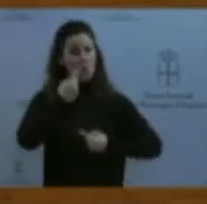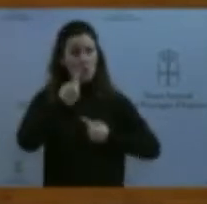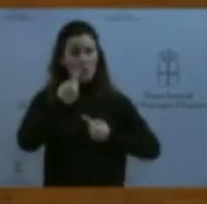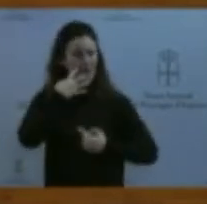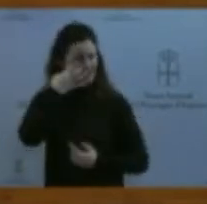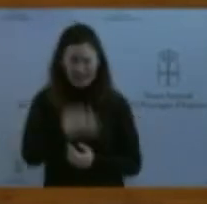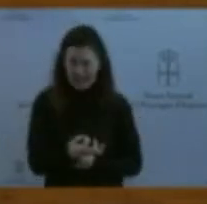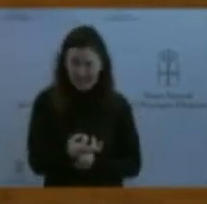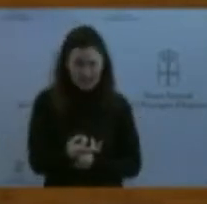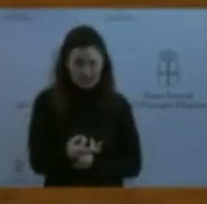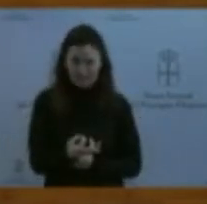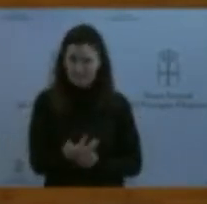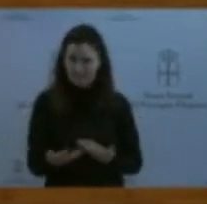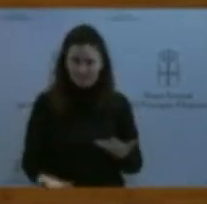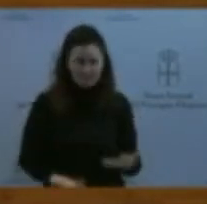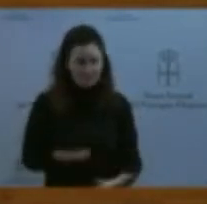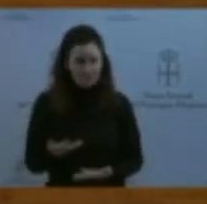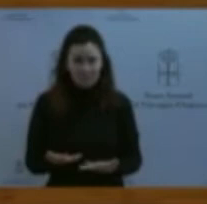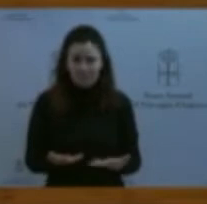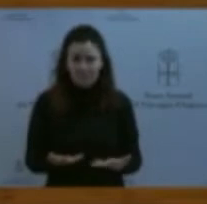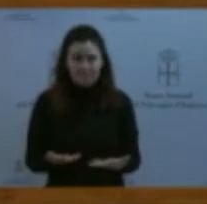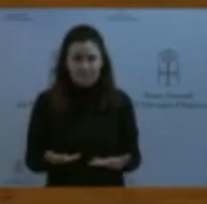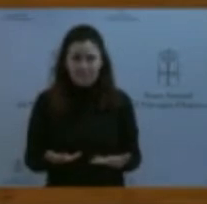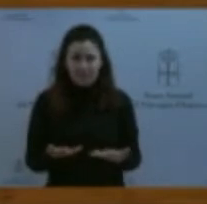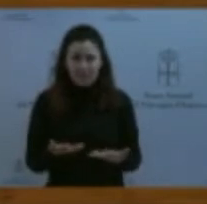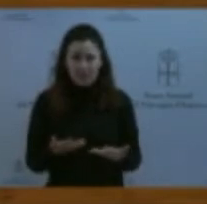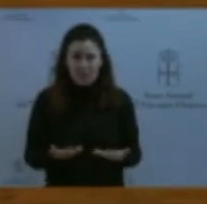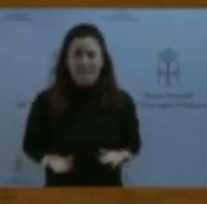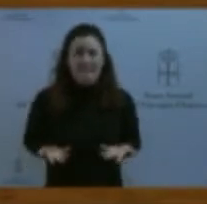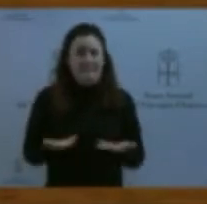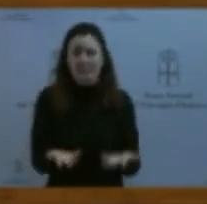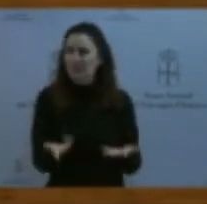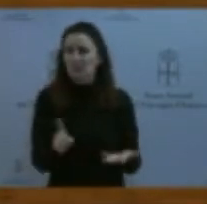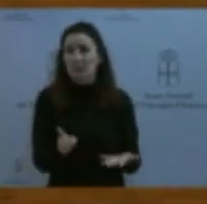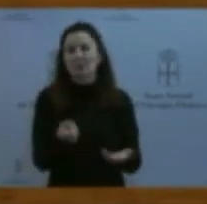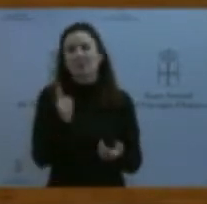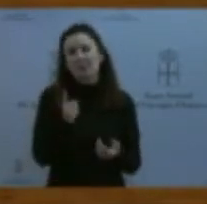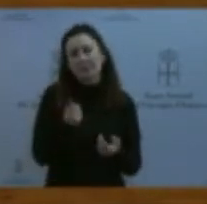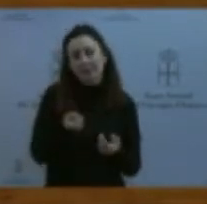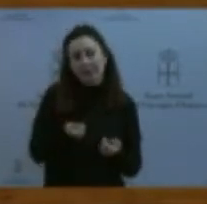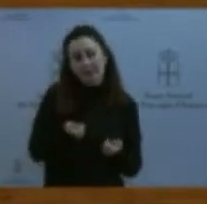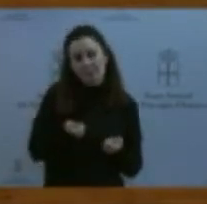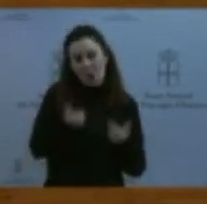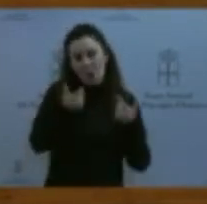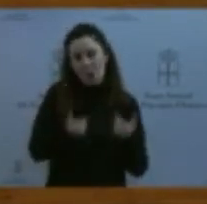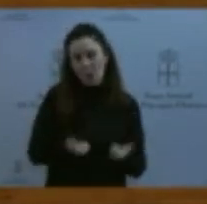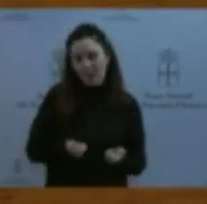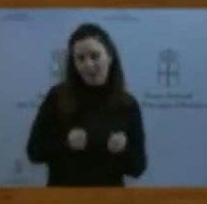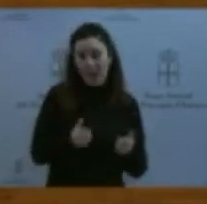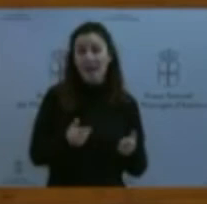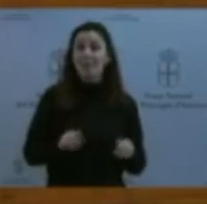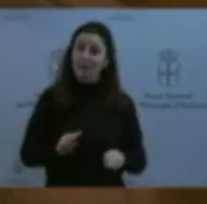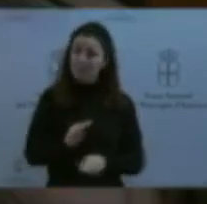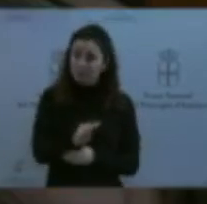muchísimo menos toda la carne en el asador, ustedes se ponen de perfil. Con lo que no se ponen de perfil es con las ayudas empresariales a I+D+I. Oiga, esto